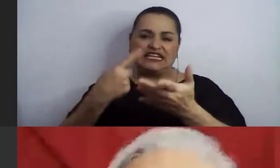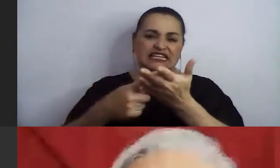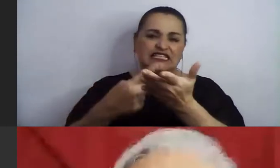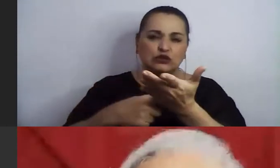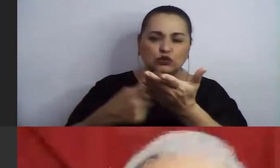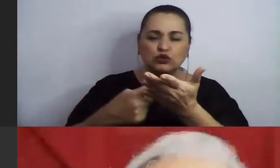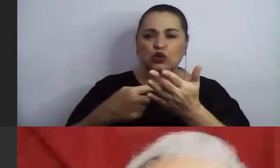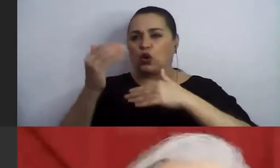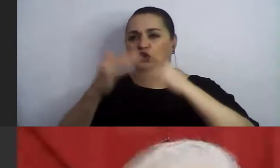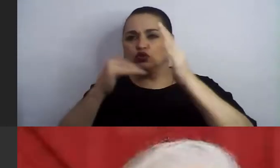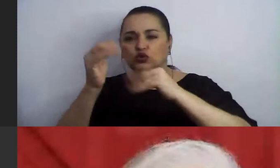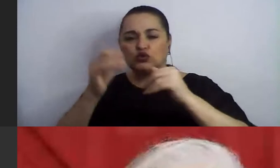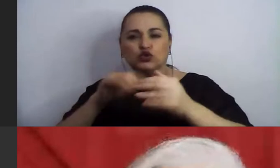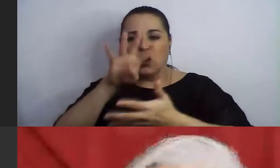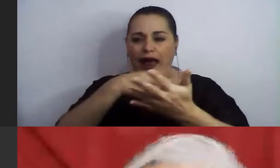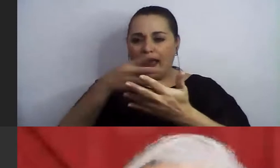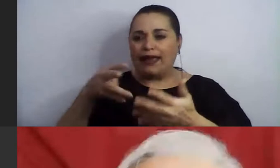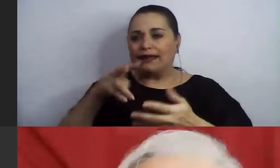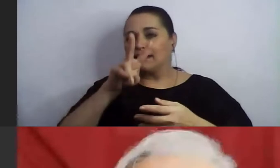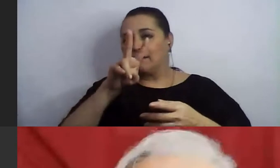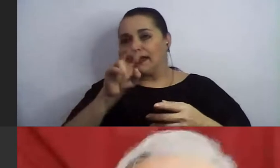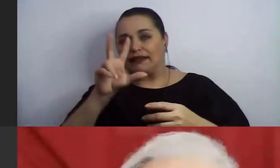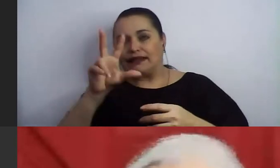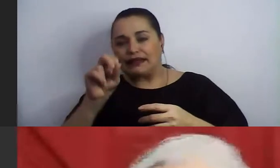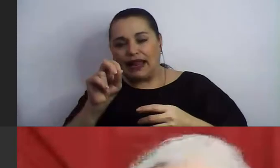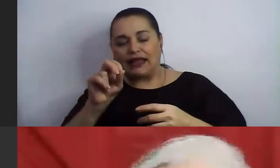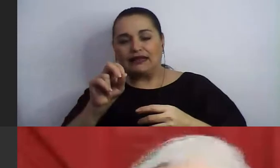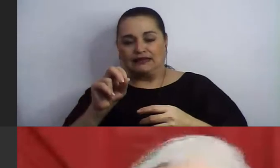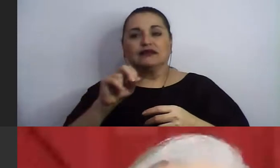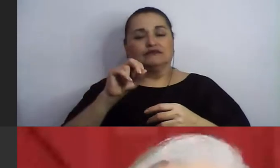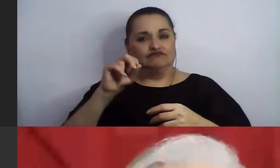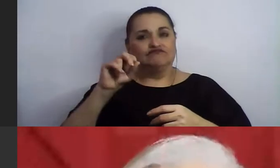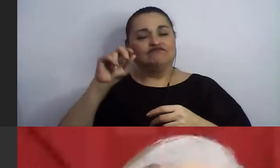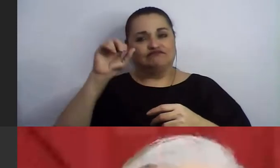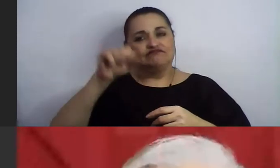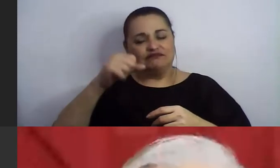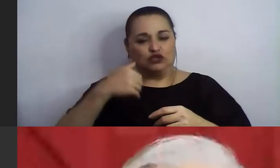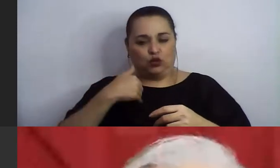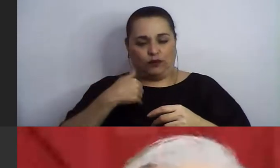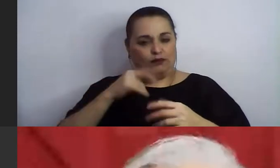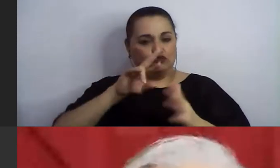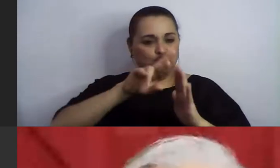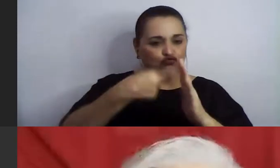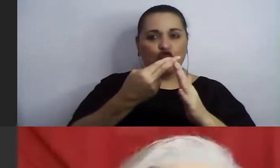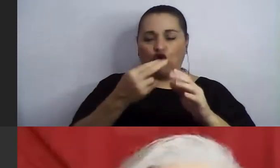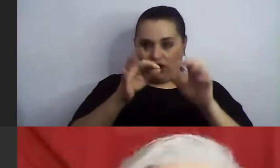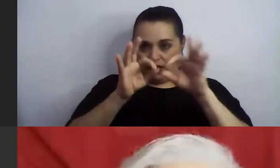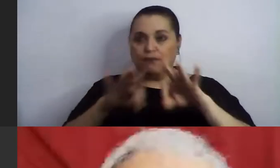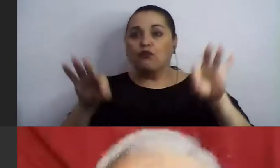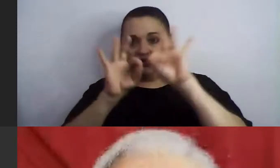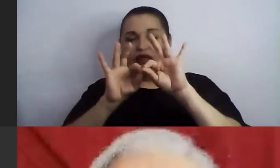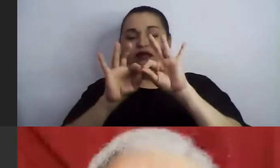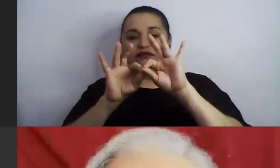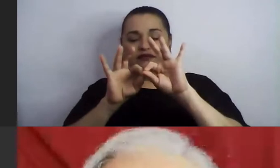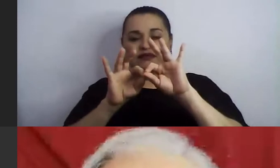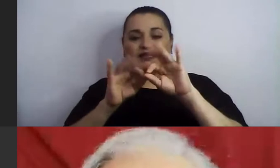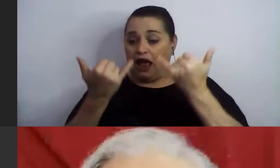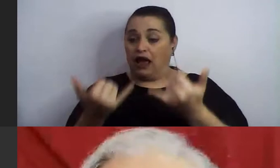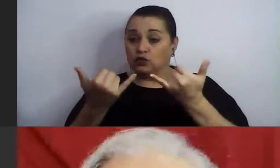construcción de la Agenda 2030, por supuesto que tuvimos un papel importante y